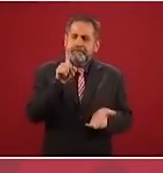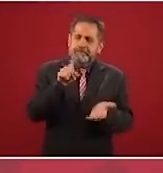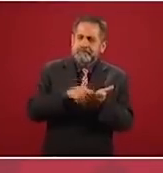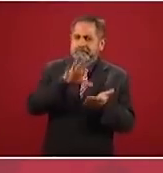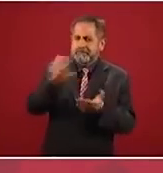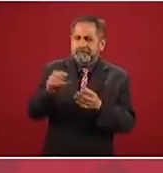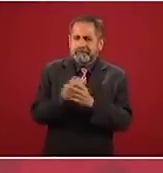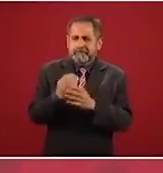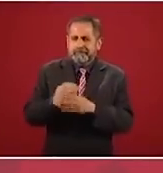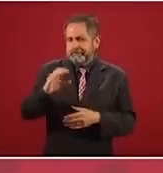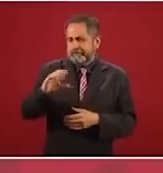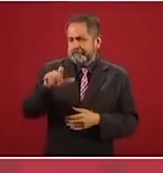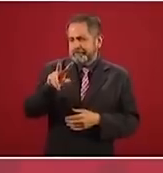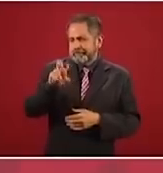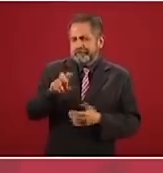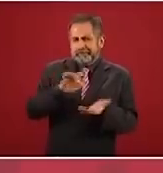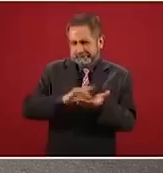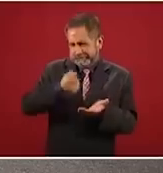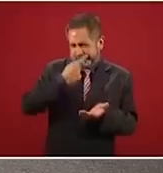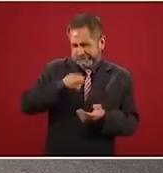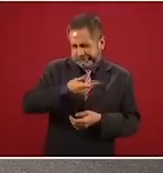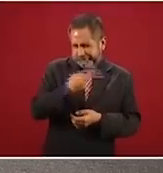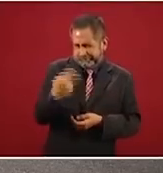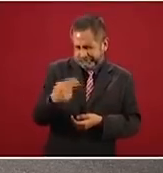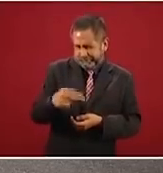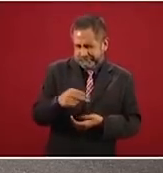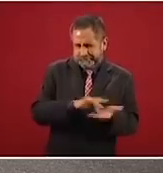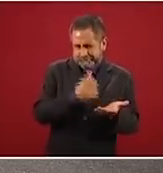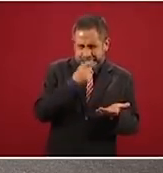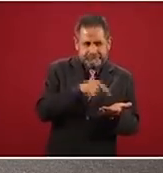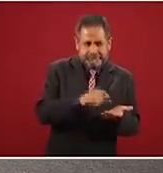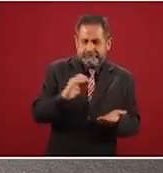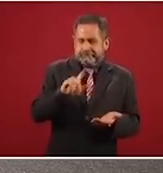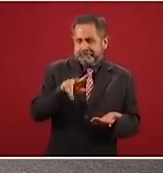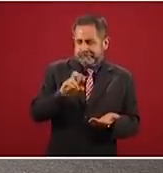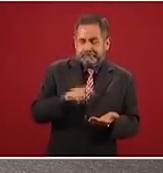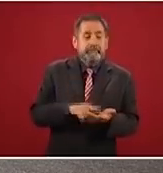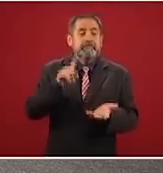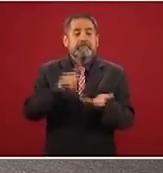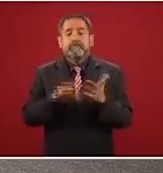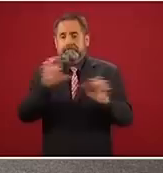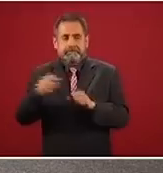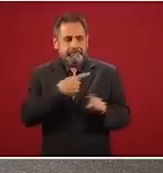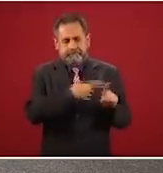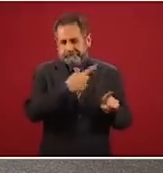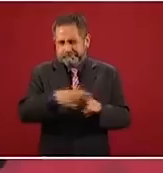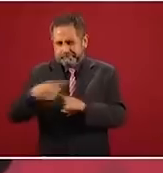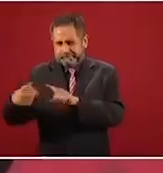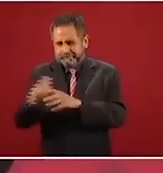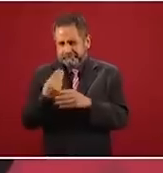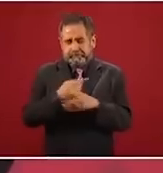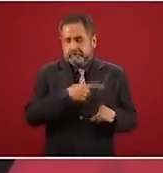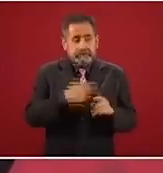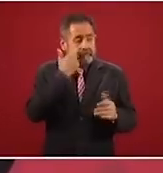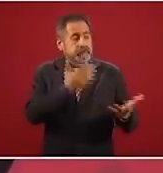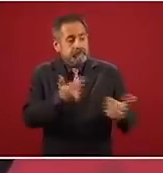1,500 claves, así se llaman a las medicinas claves, ¿sí?, 1,500 medicinas, ¿sí?,